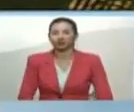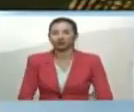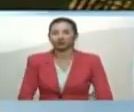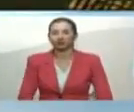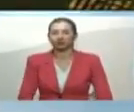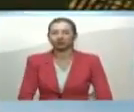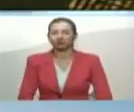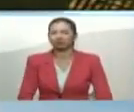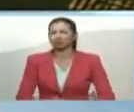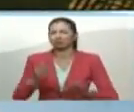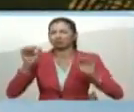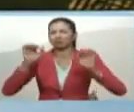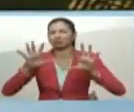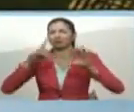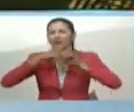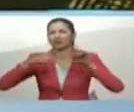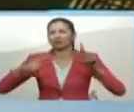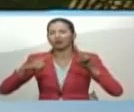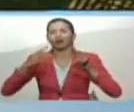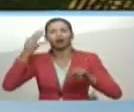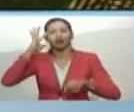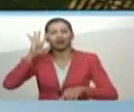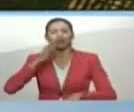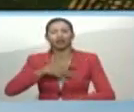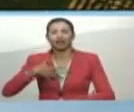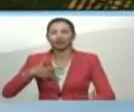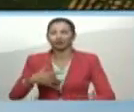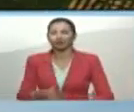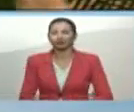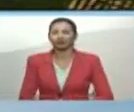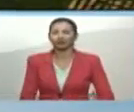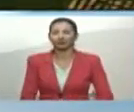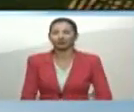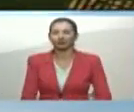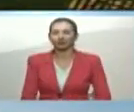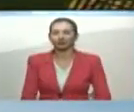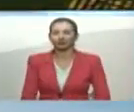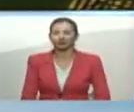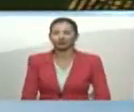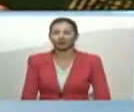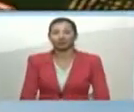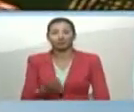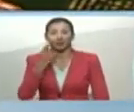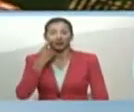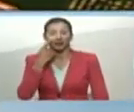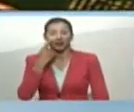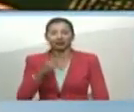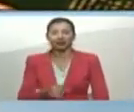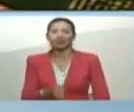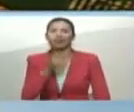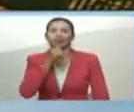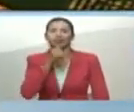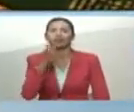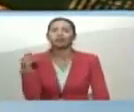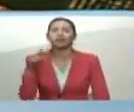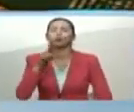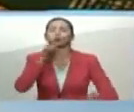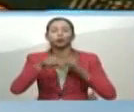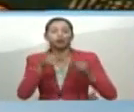Por ahí a las 10:30 yo tengo ganas de poner, ya vamos a regalárselo aquí. Están pendientes. ¿Quién tiene Twitter aquí?